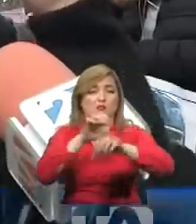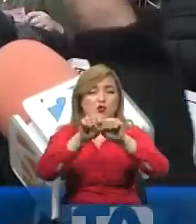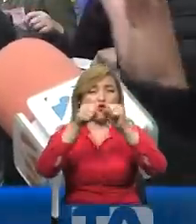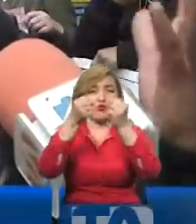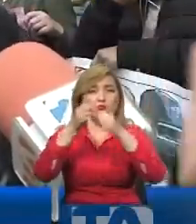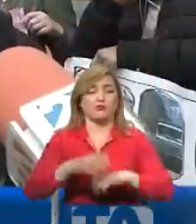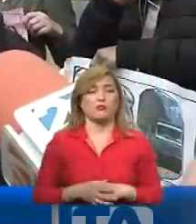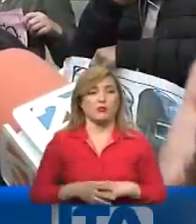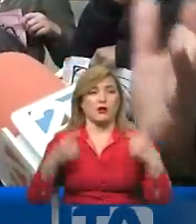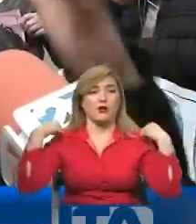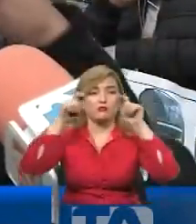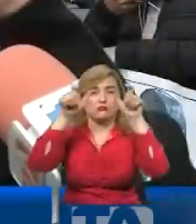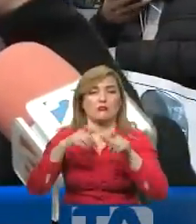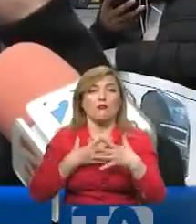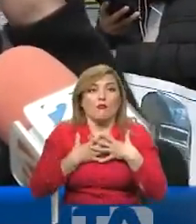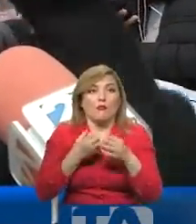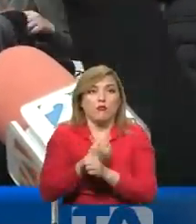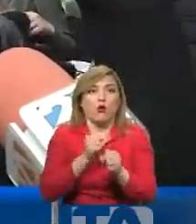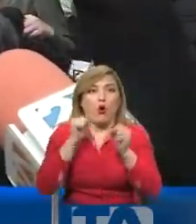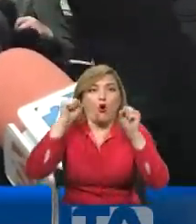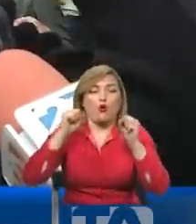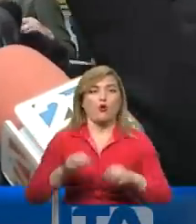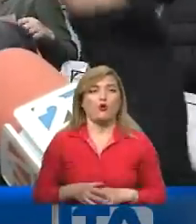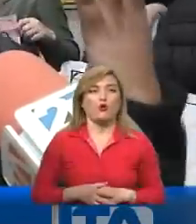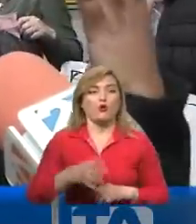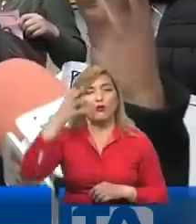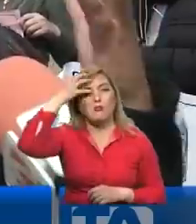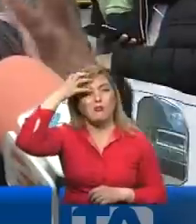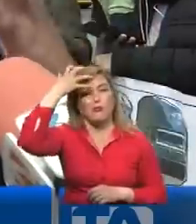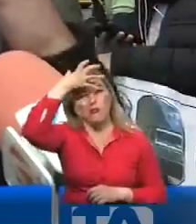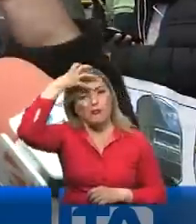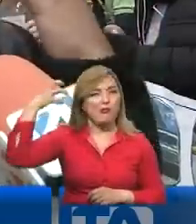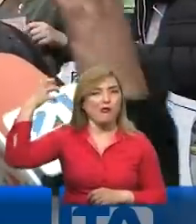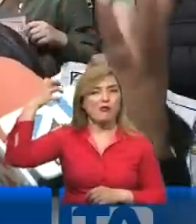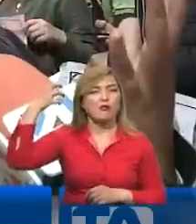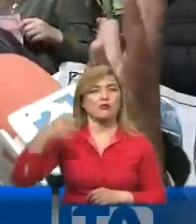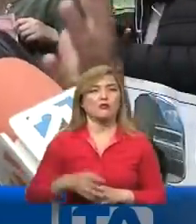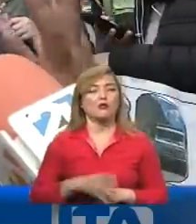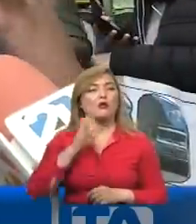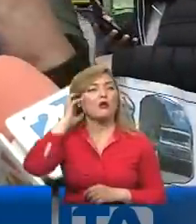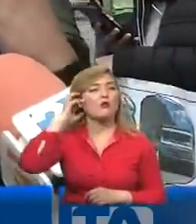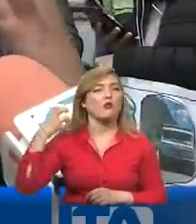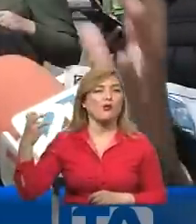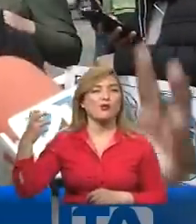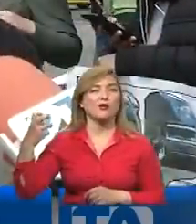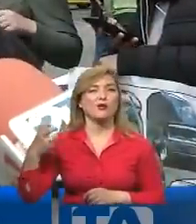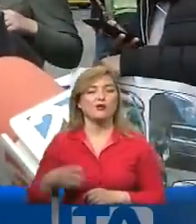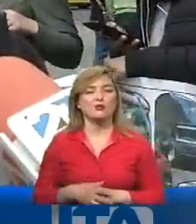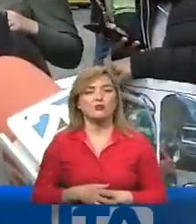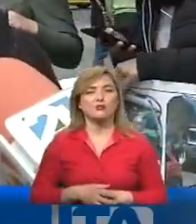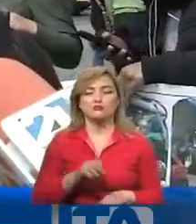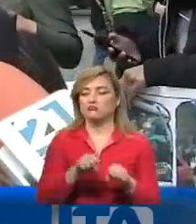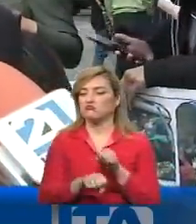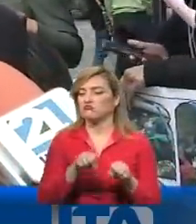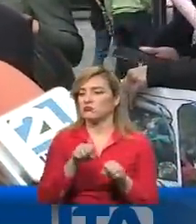le reventó los pulmones, le sacó gran parte de su cabecita, le sacó su oído, le hizo